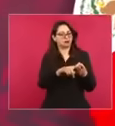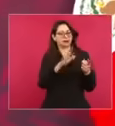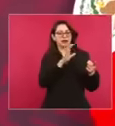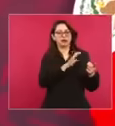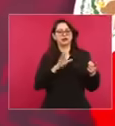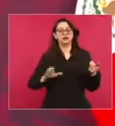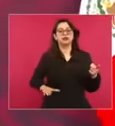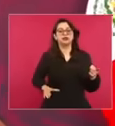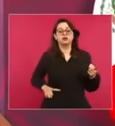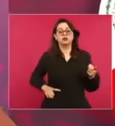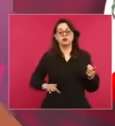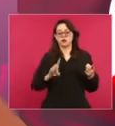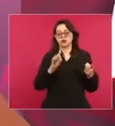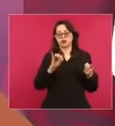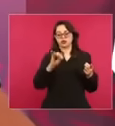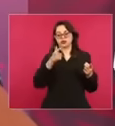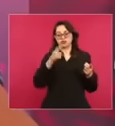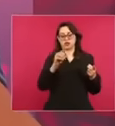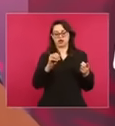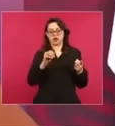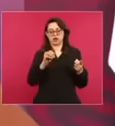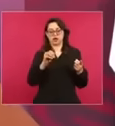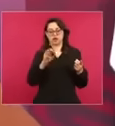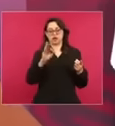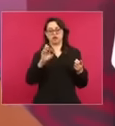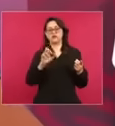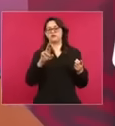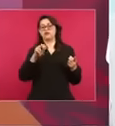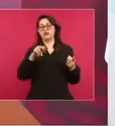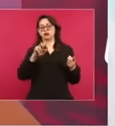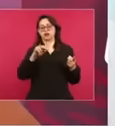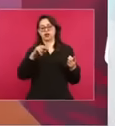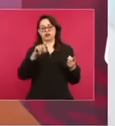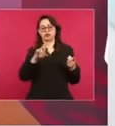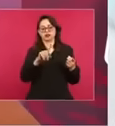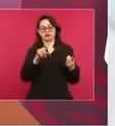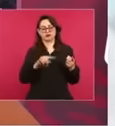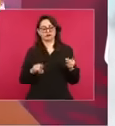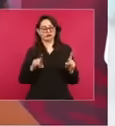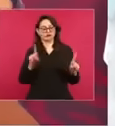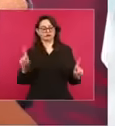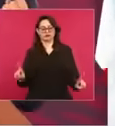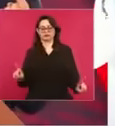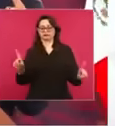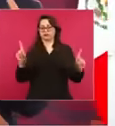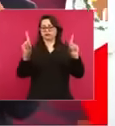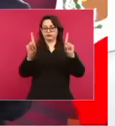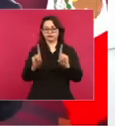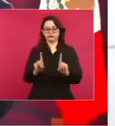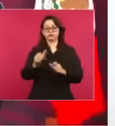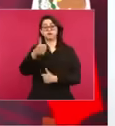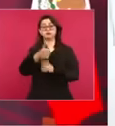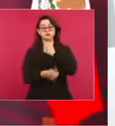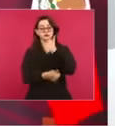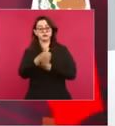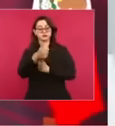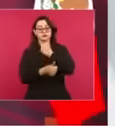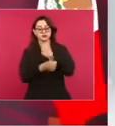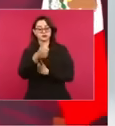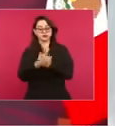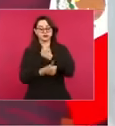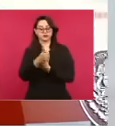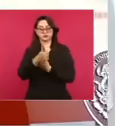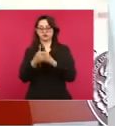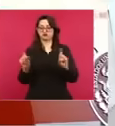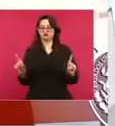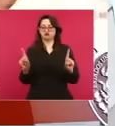y sin embargo él no quiere ningún puesto. Él quiere ser el candidato presidencial o si no, ya